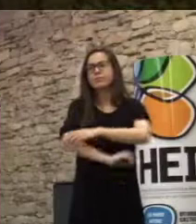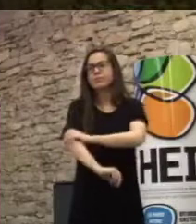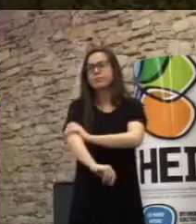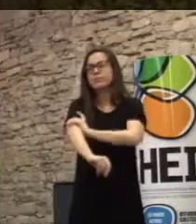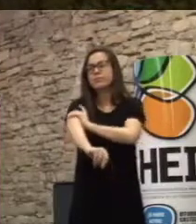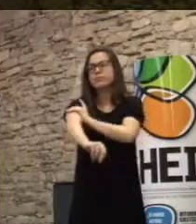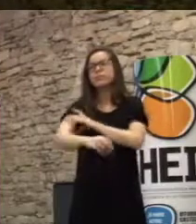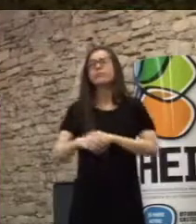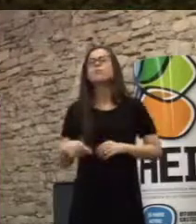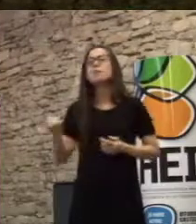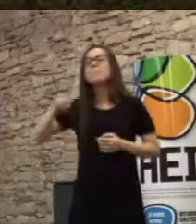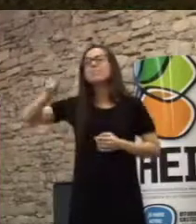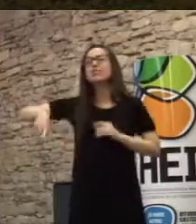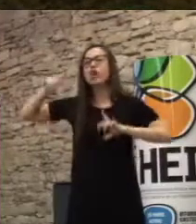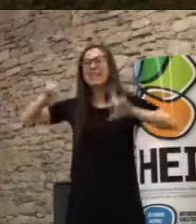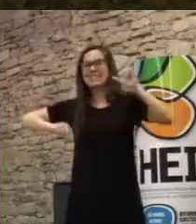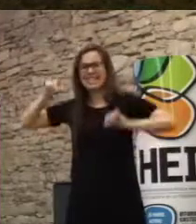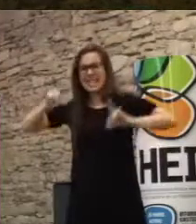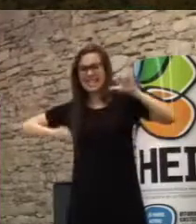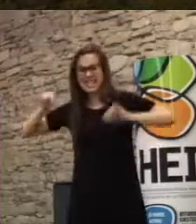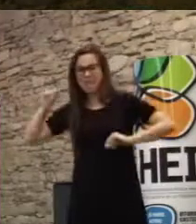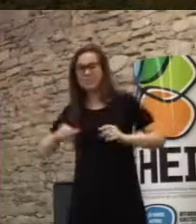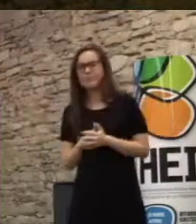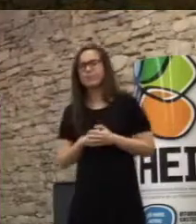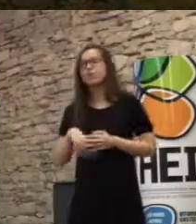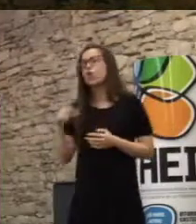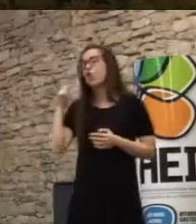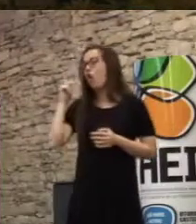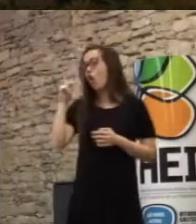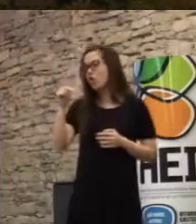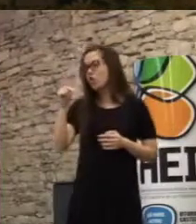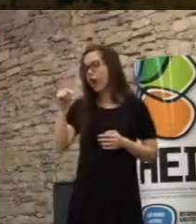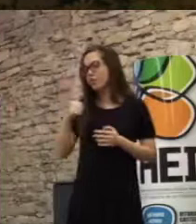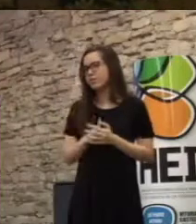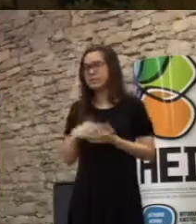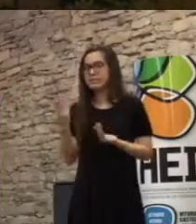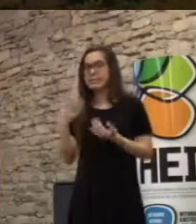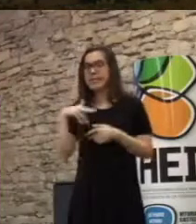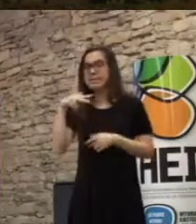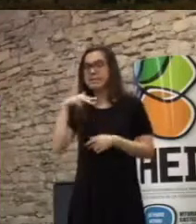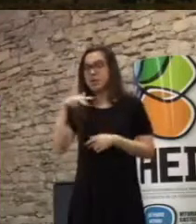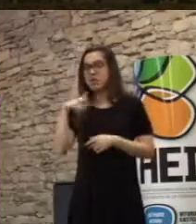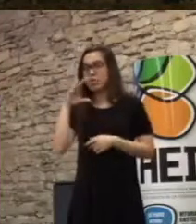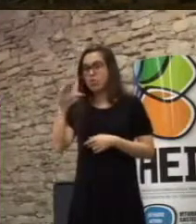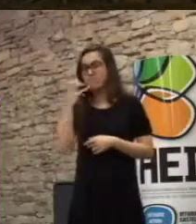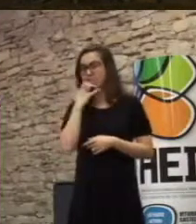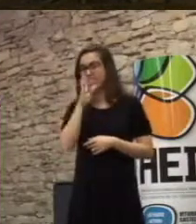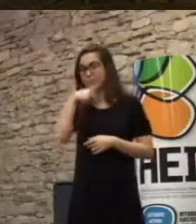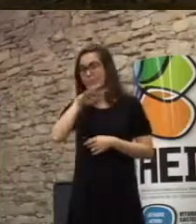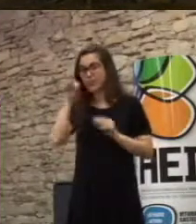kinestésica se lo pongo con acá en castellanos con c pero lo pongo con acá porque si queréis mirar esto en internet tenéis que buscar